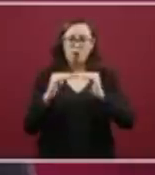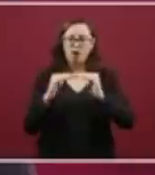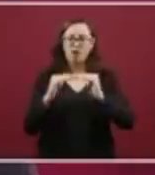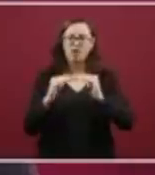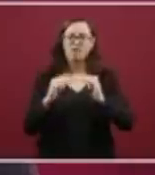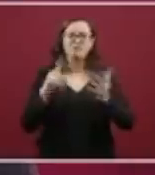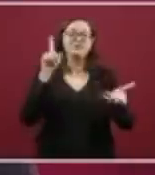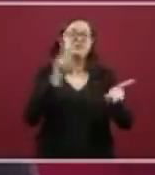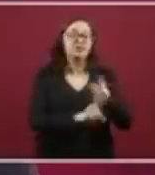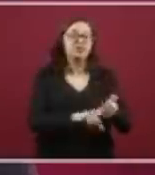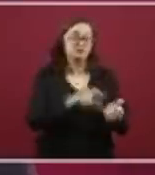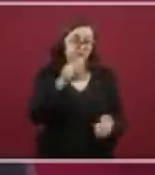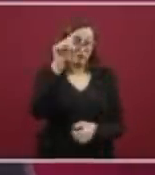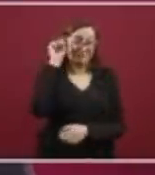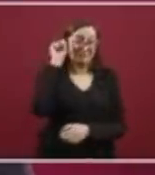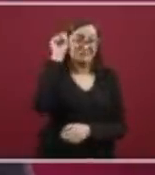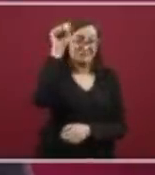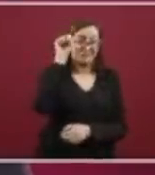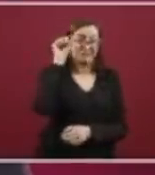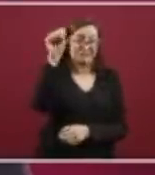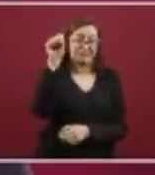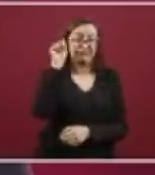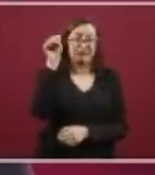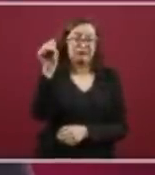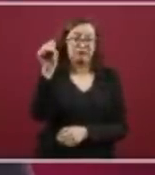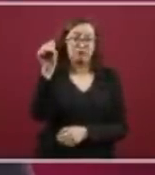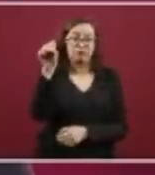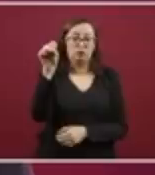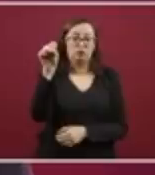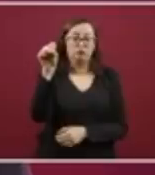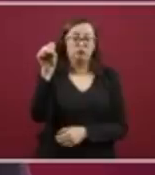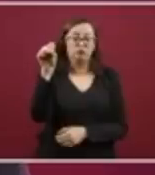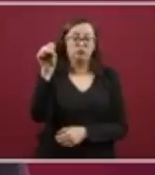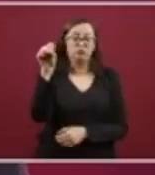elegirse dirigentes de sindicatos